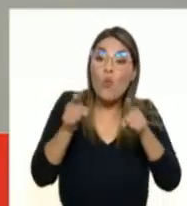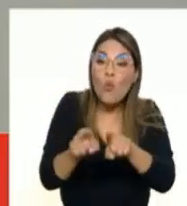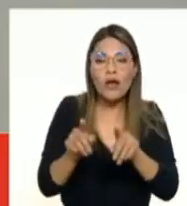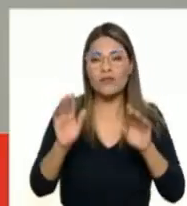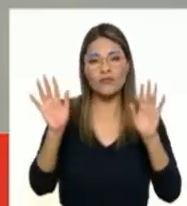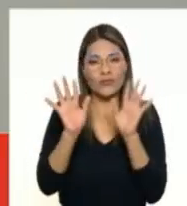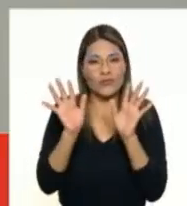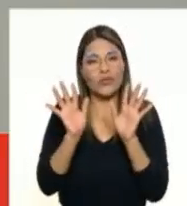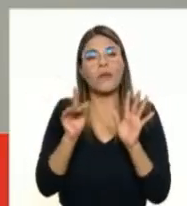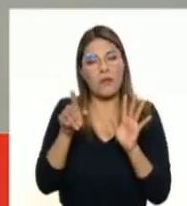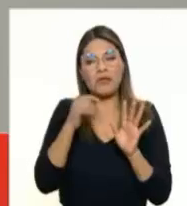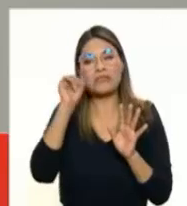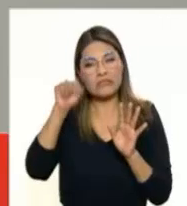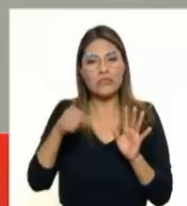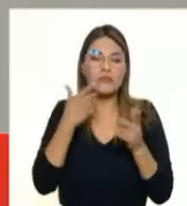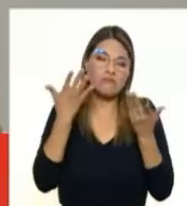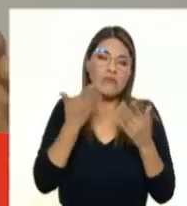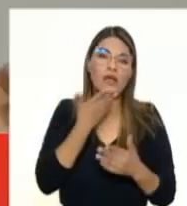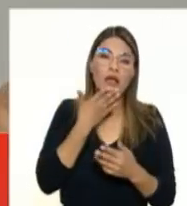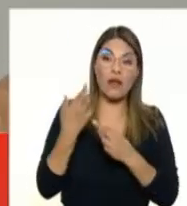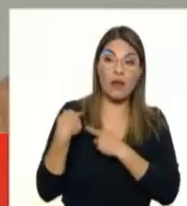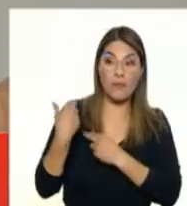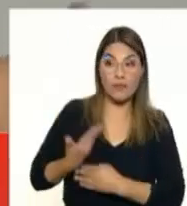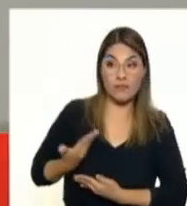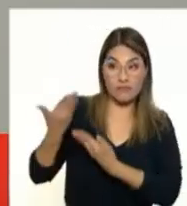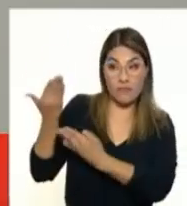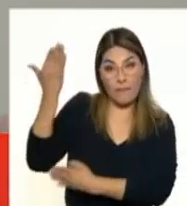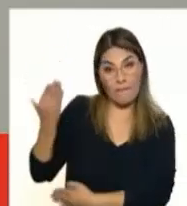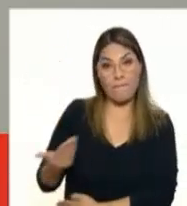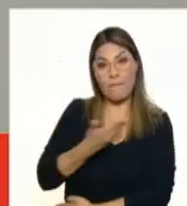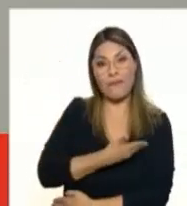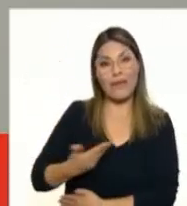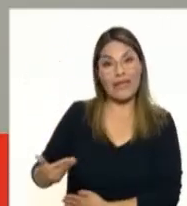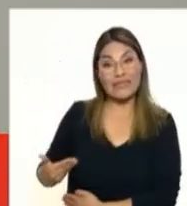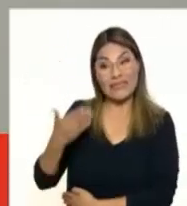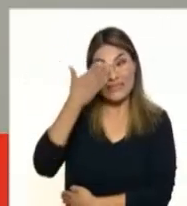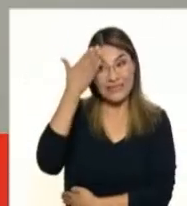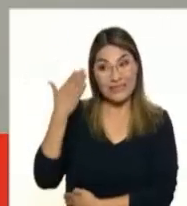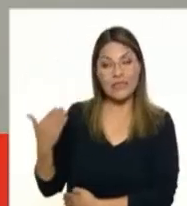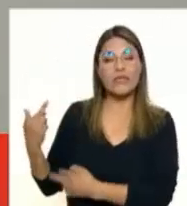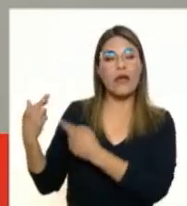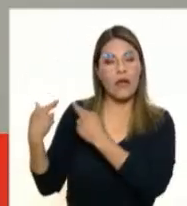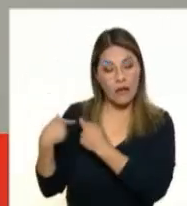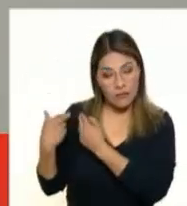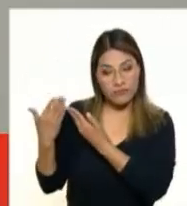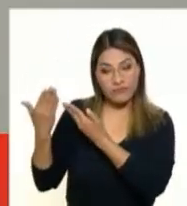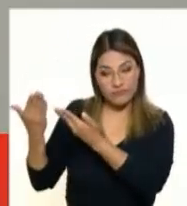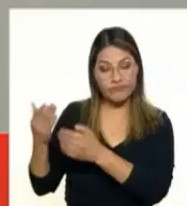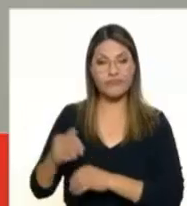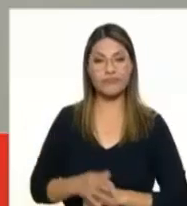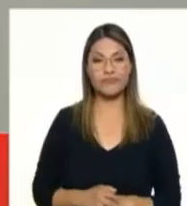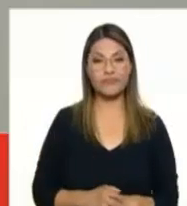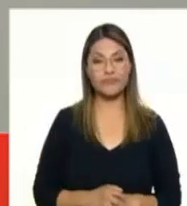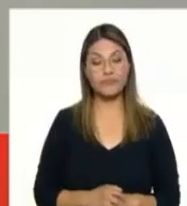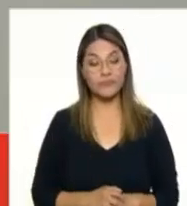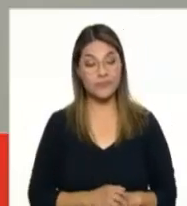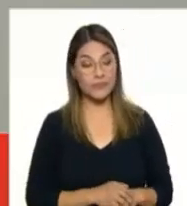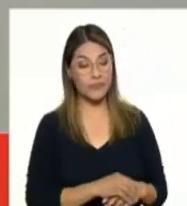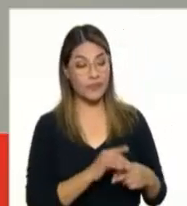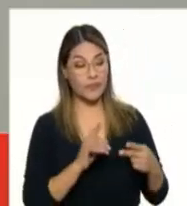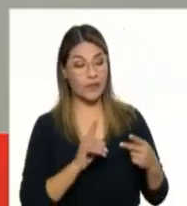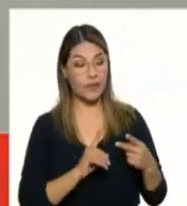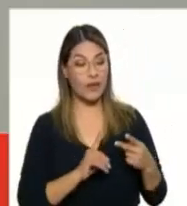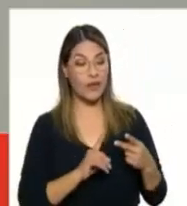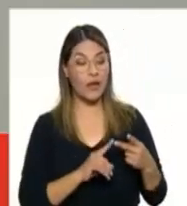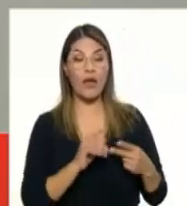va a trasladar esta decisión a la presidenta Dina Boluarte, fue lo que dijo el ministro. En cuanto a lo que señaló Alfonso